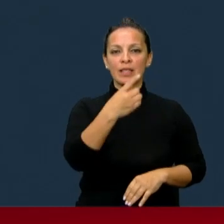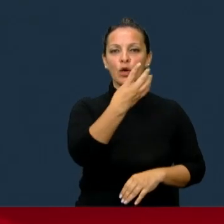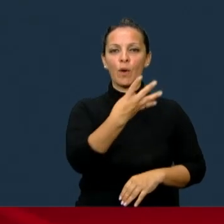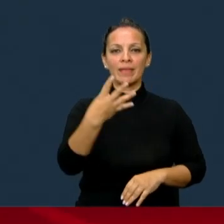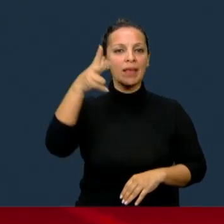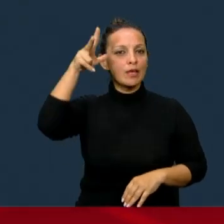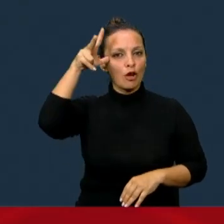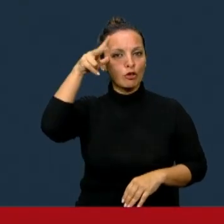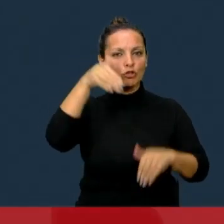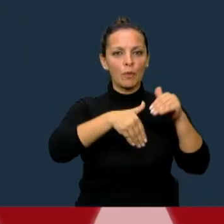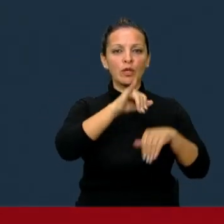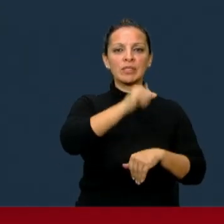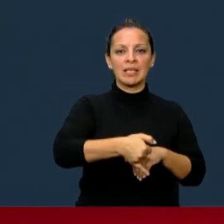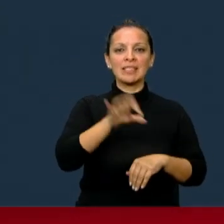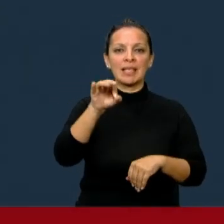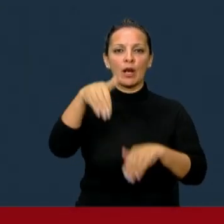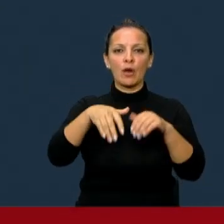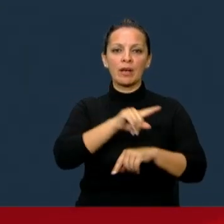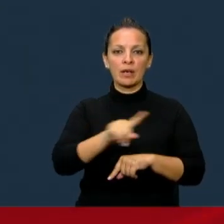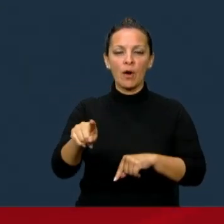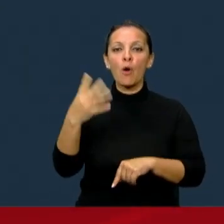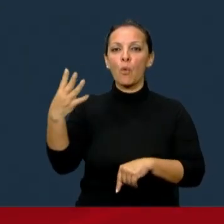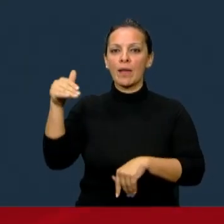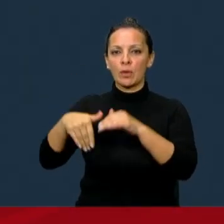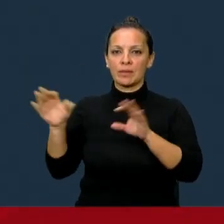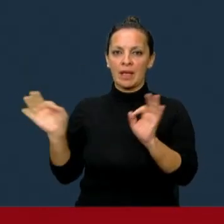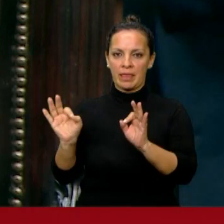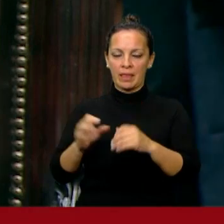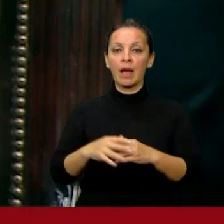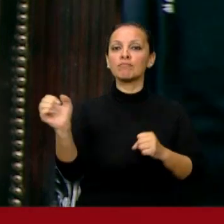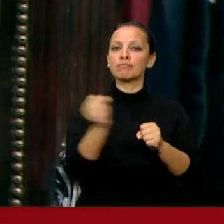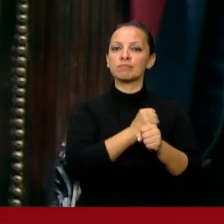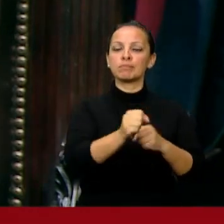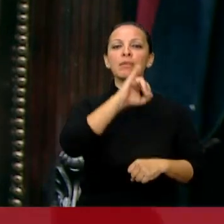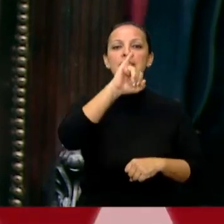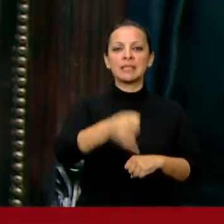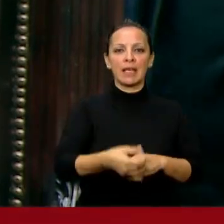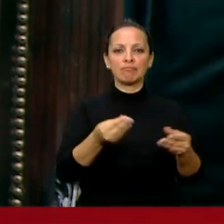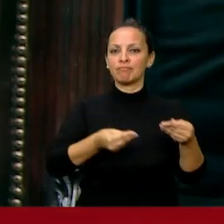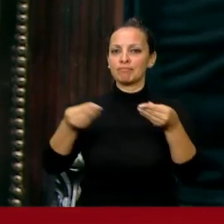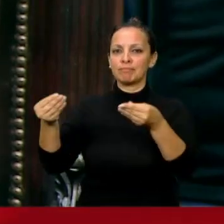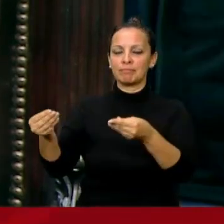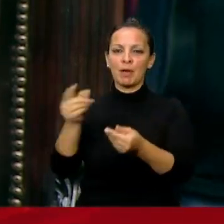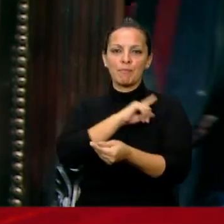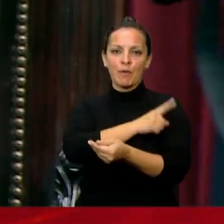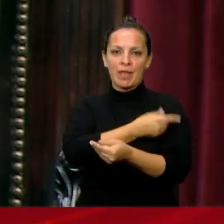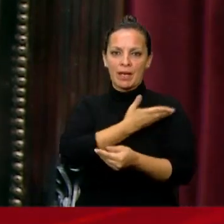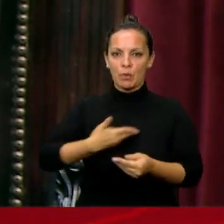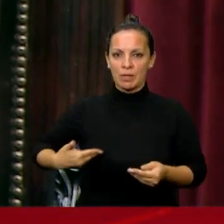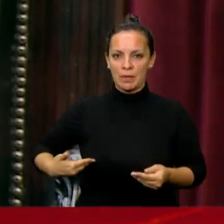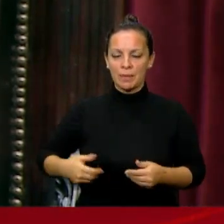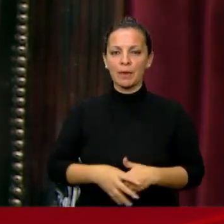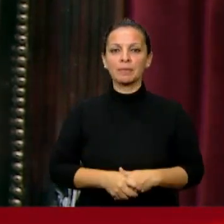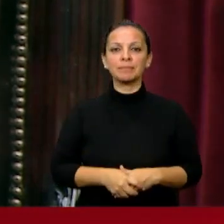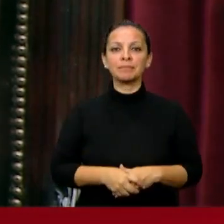...148 afirmativos, 0 negativos, 4 abstenciones. Resulta afirmativa, se comunicará al Poder Ejecutivo.